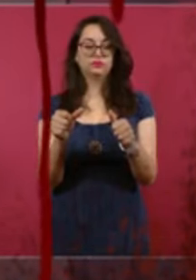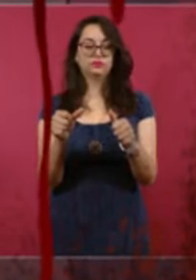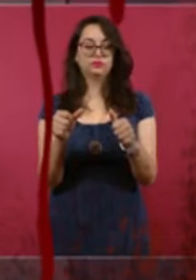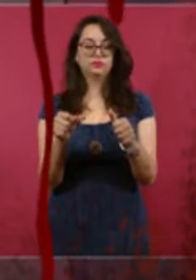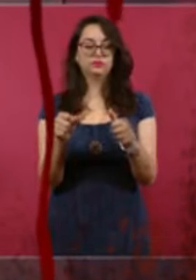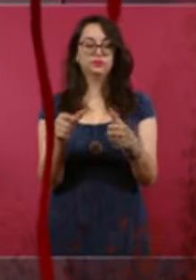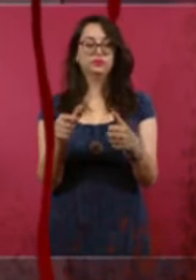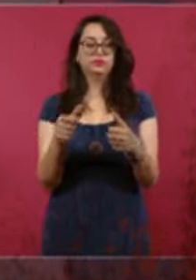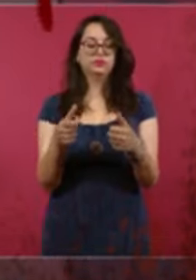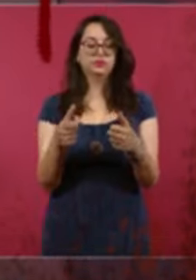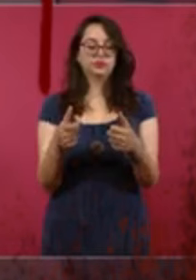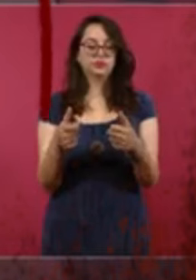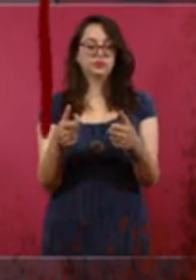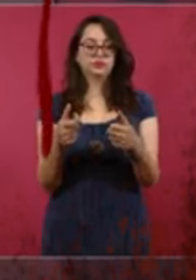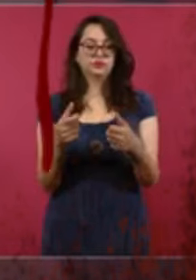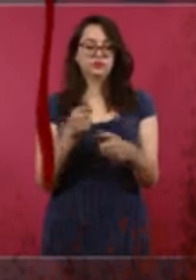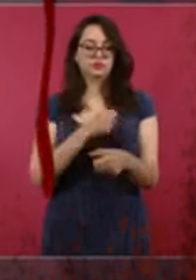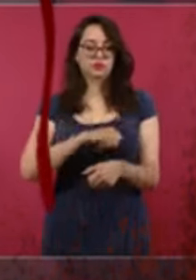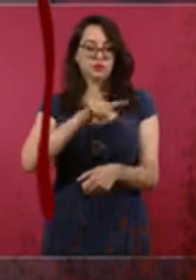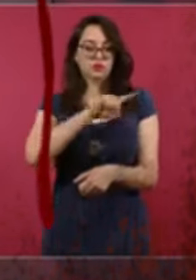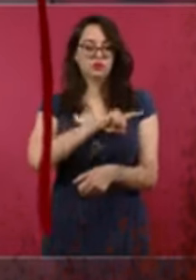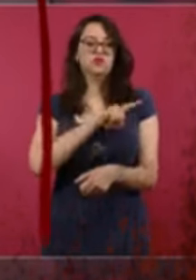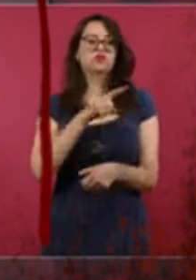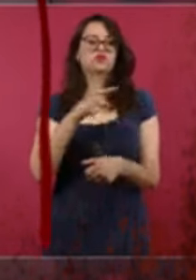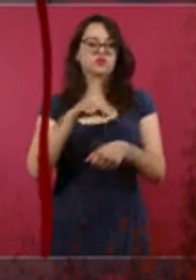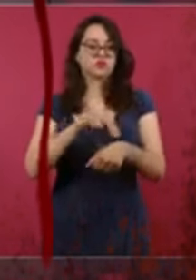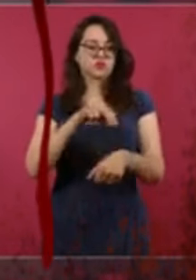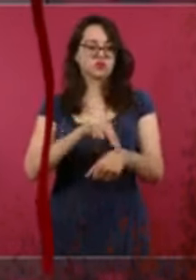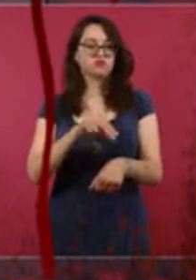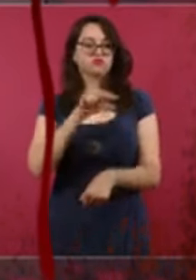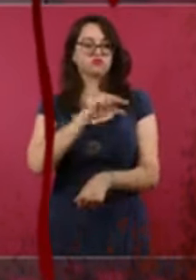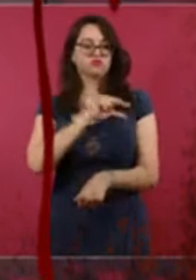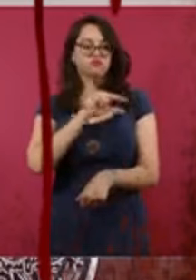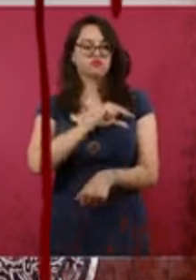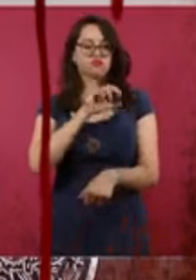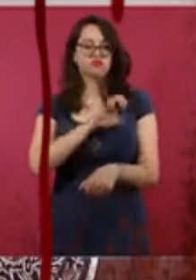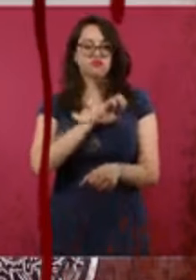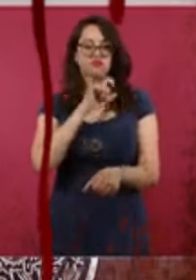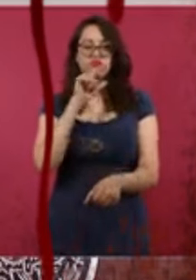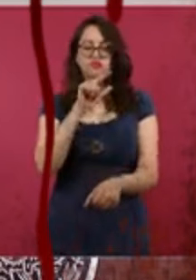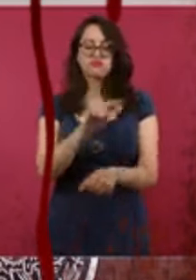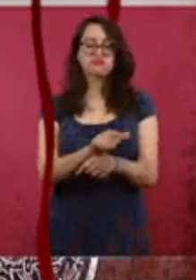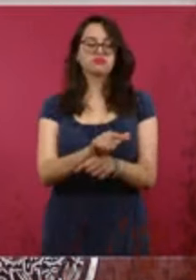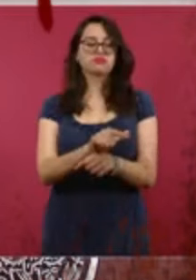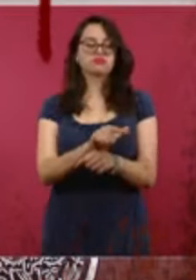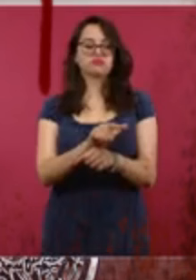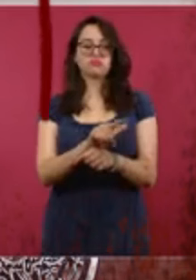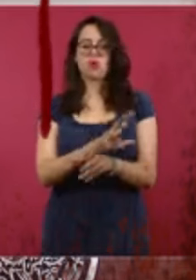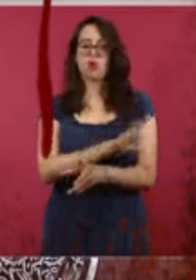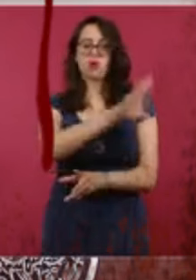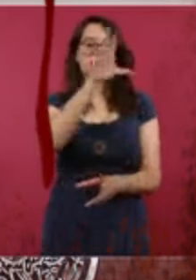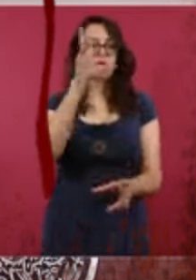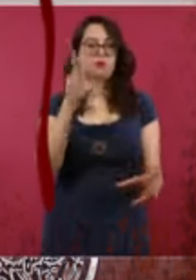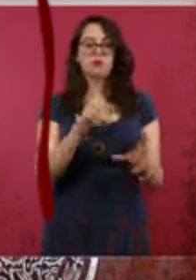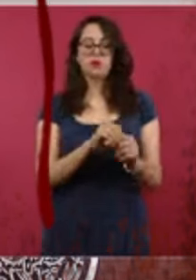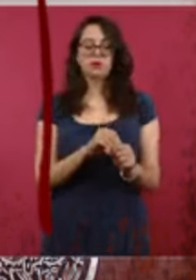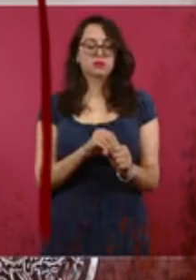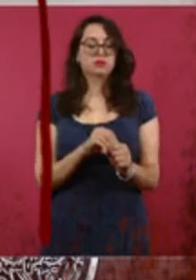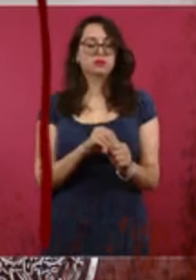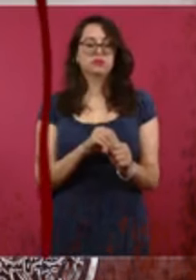medicamentos. Yo estoy seguro que sí, que había una mafia de los medicamentos. De hecho, me acuerdo muy bien, no sé si ustedes